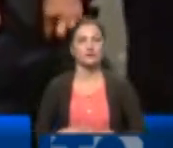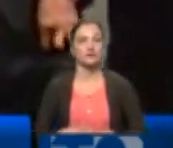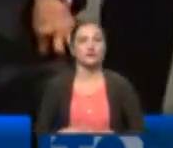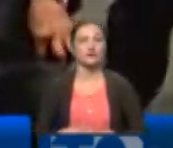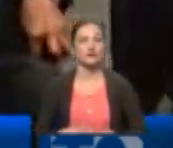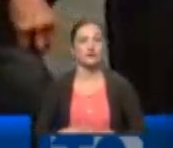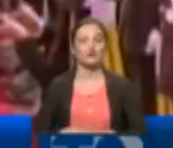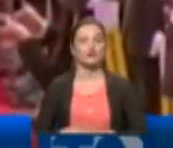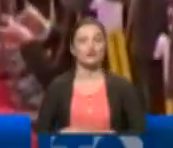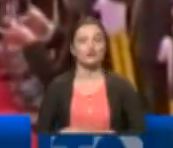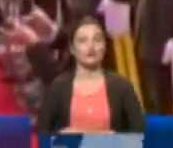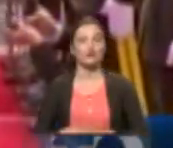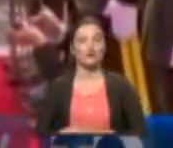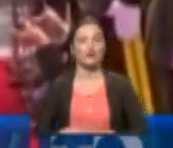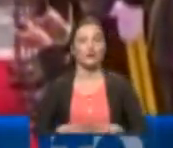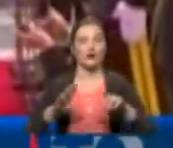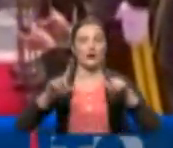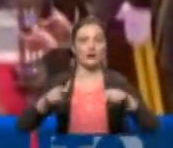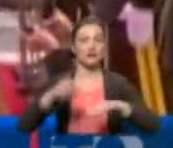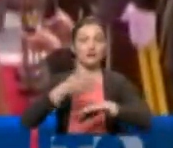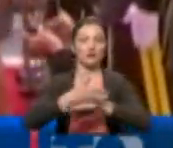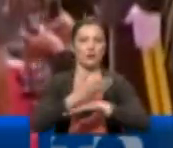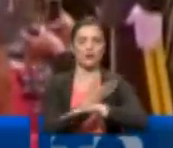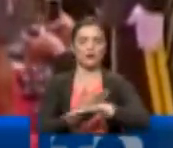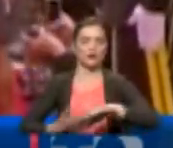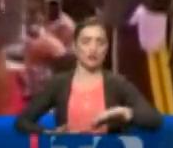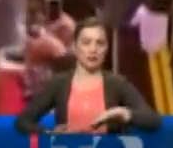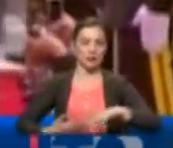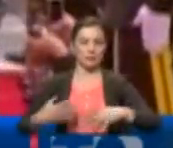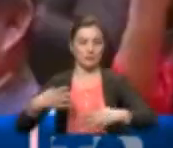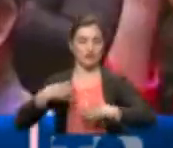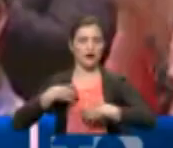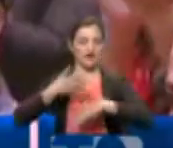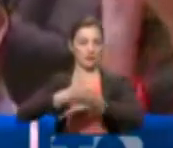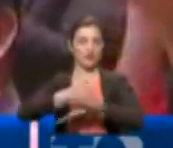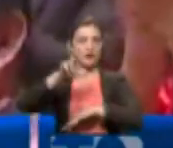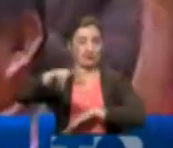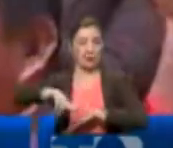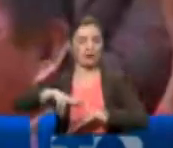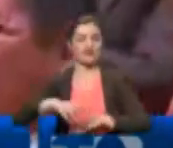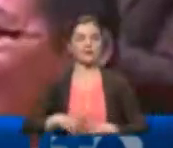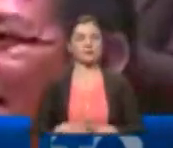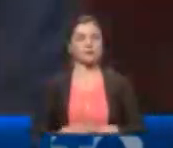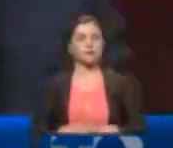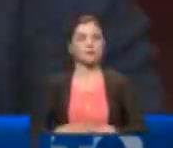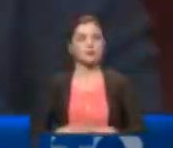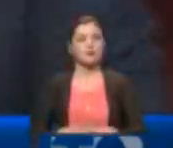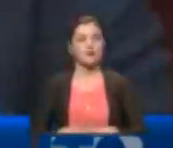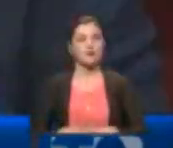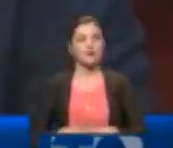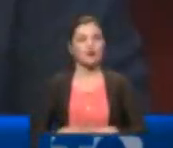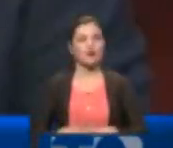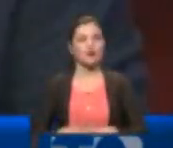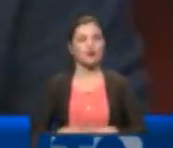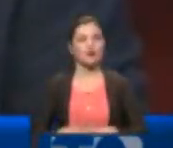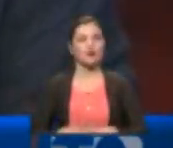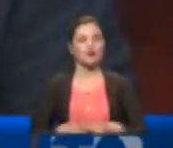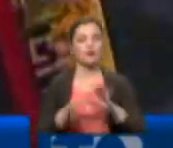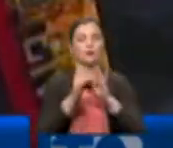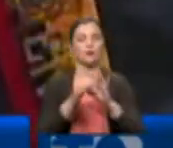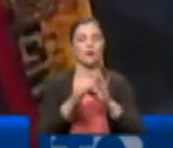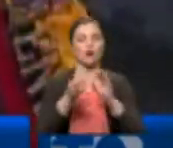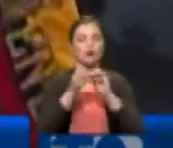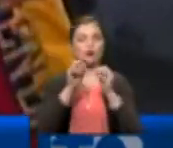Tan solo tres meses después de que Lenín Moreno asumiera el cargo como presidente de la República, los roces entre sus entonces compañeros